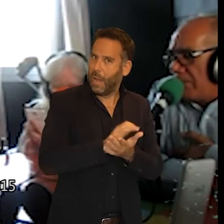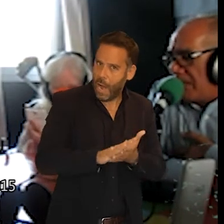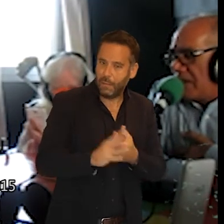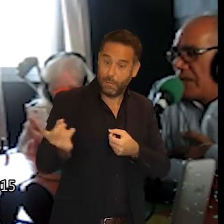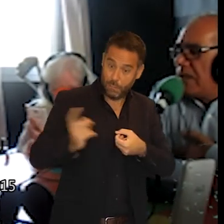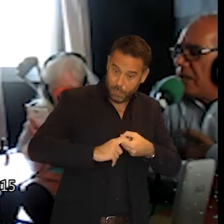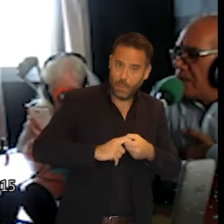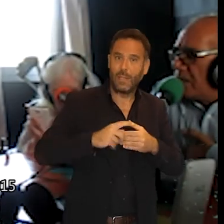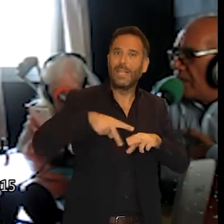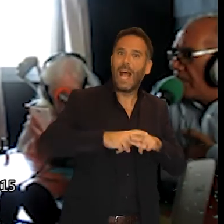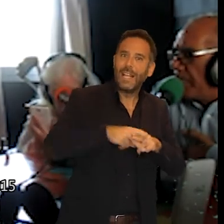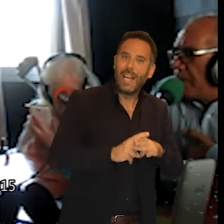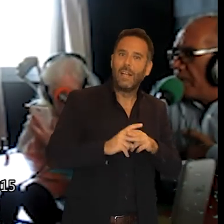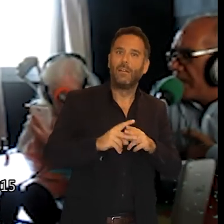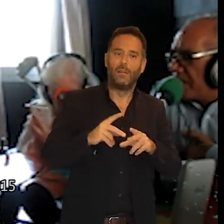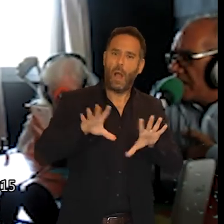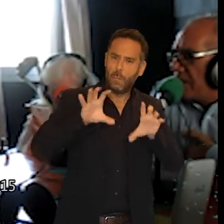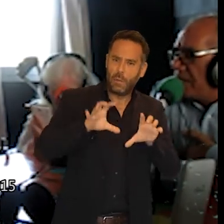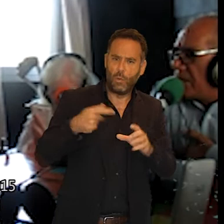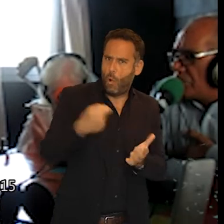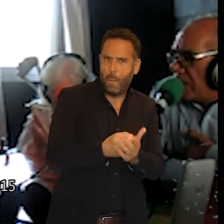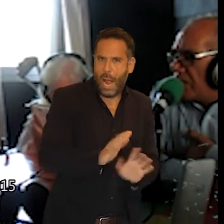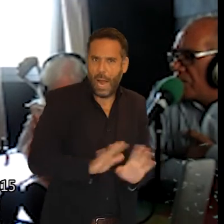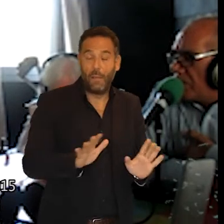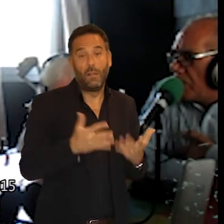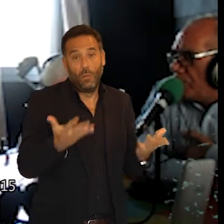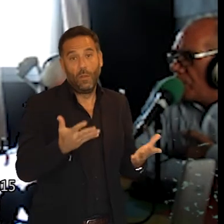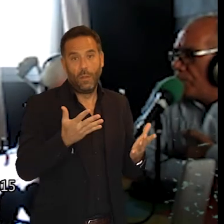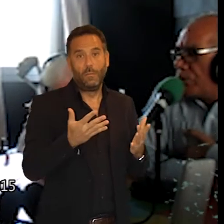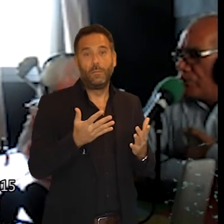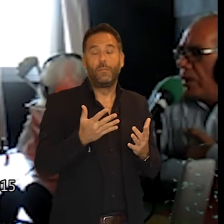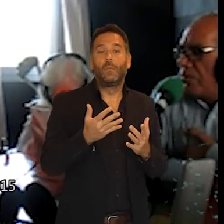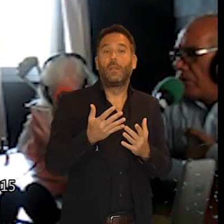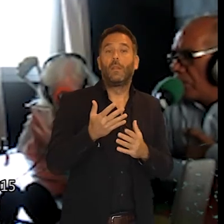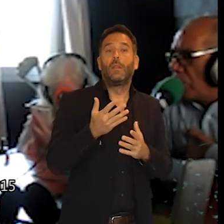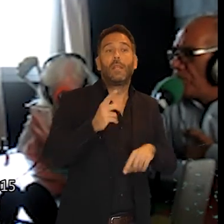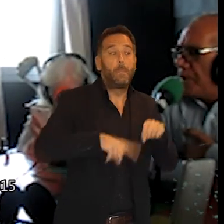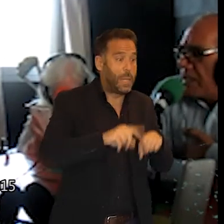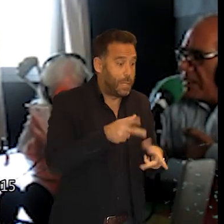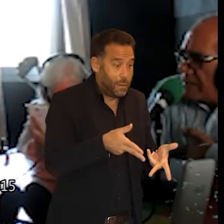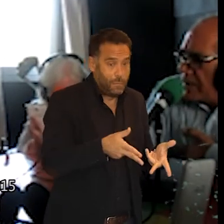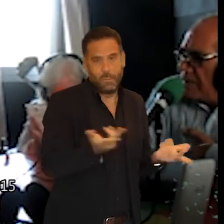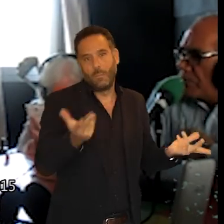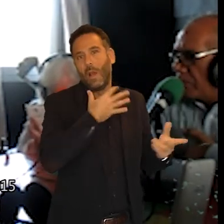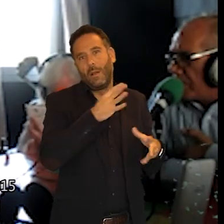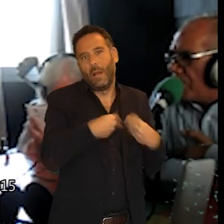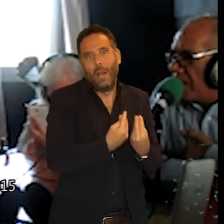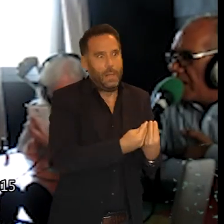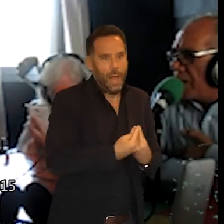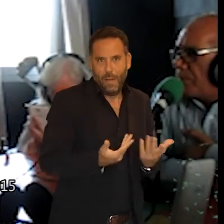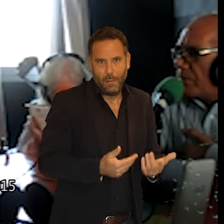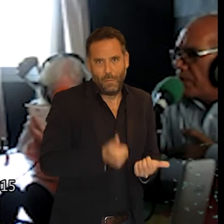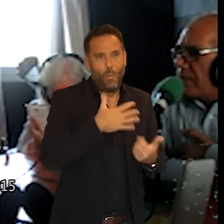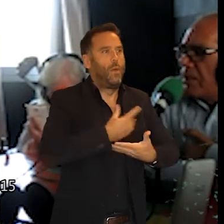por acudir a los talleres. Sí, sí. No pagan, entonces siempre que haya, nuestra capacidad también es limitada porque claro, no claro. haya